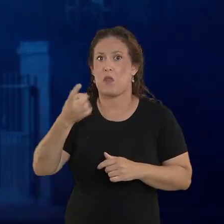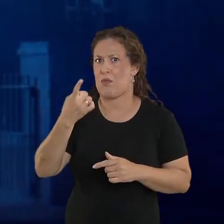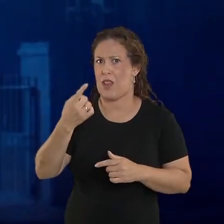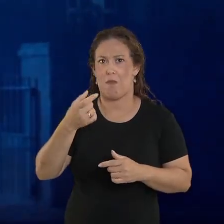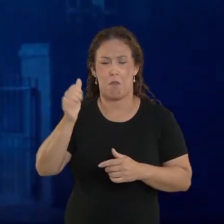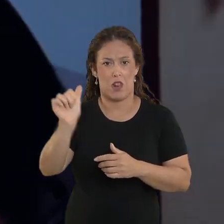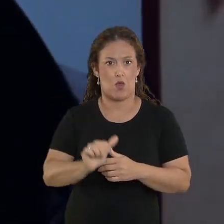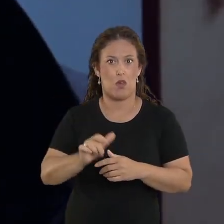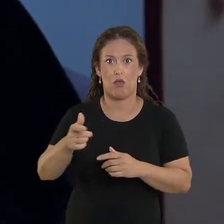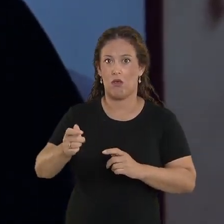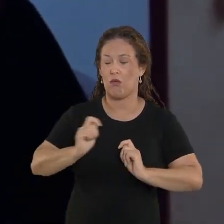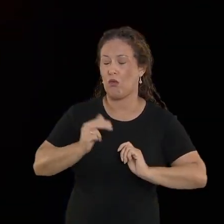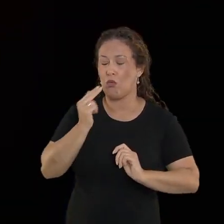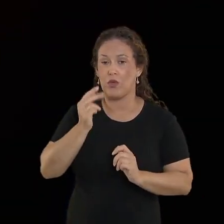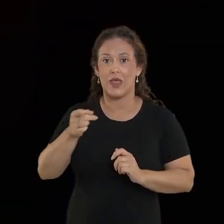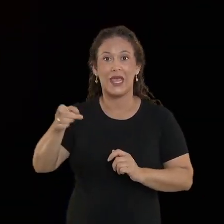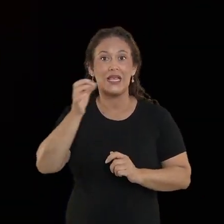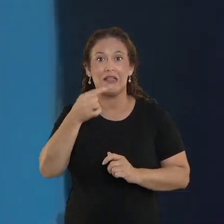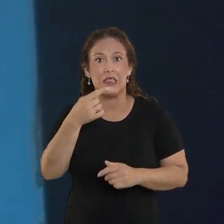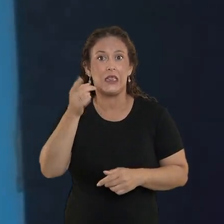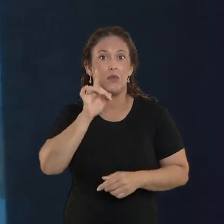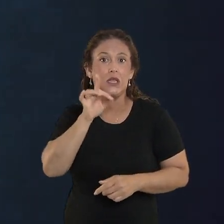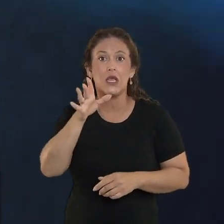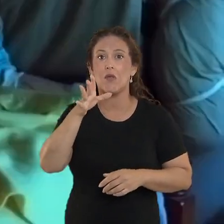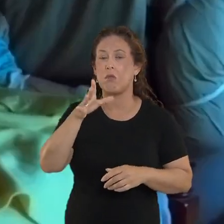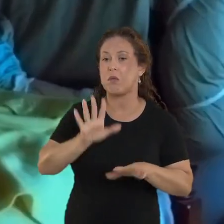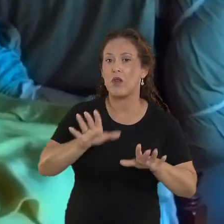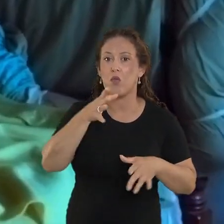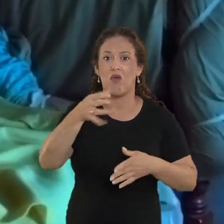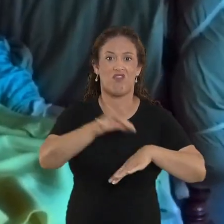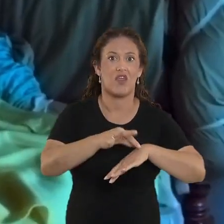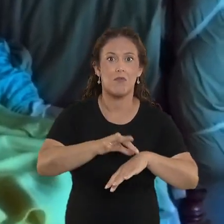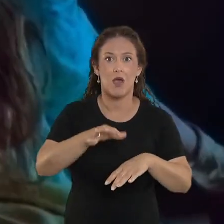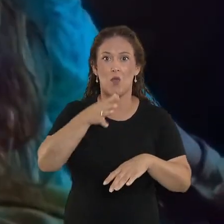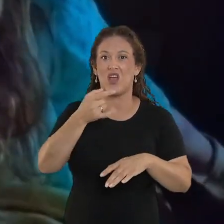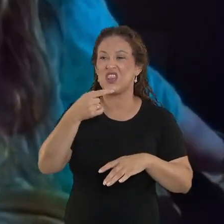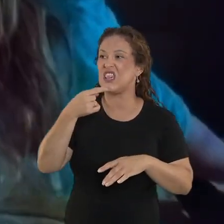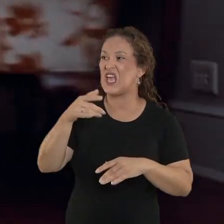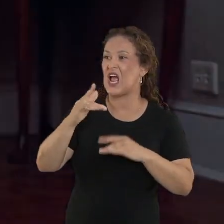primera. Las mentiras que dice es por la enfermedad. ¿Mentiras? Sí, como que su cama se mueve y esas cosas.